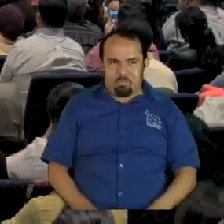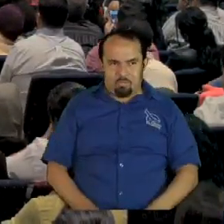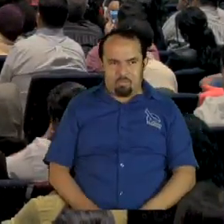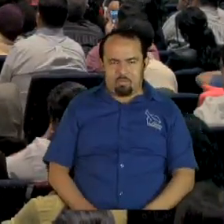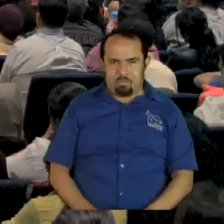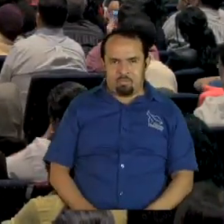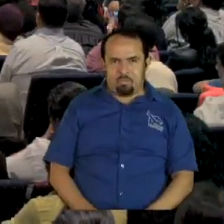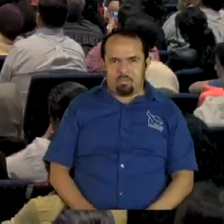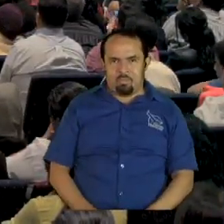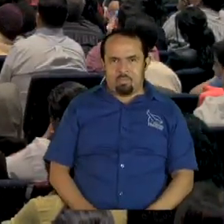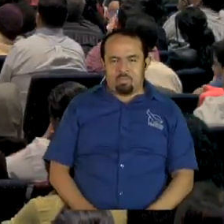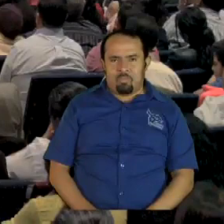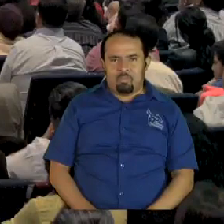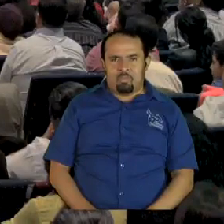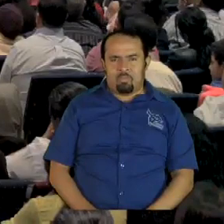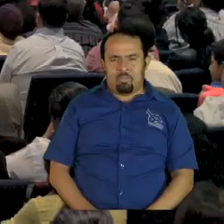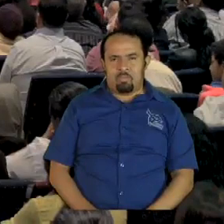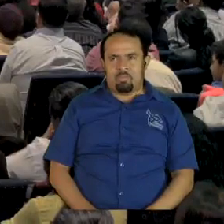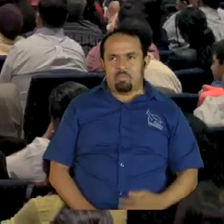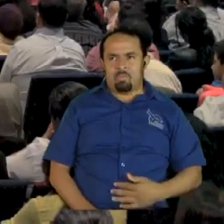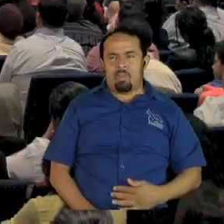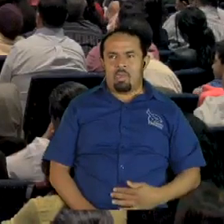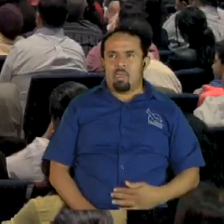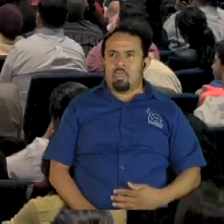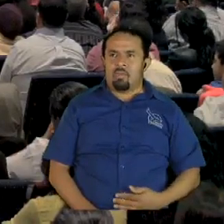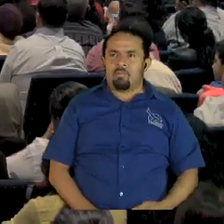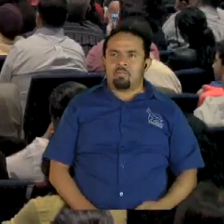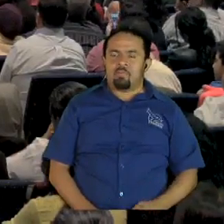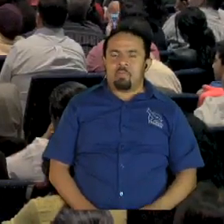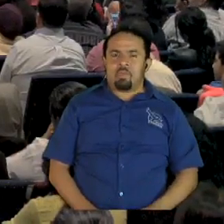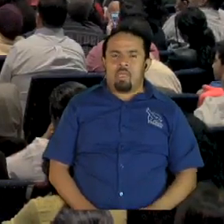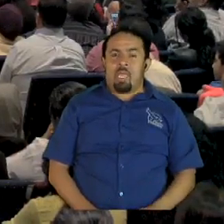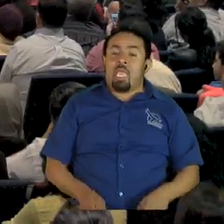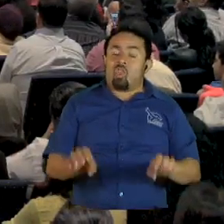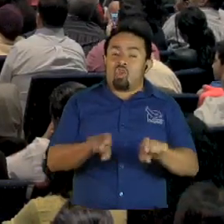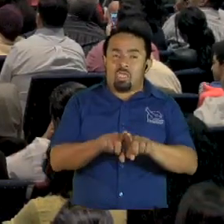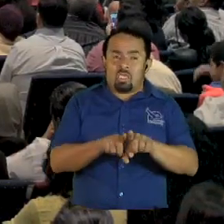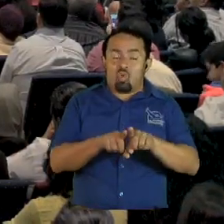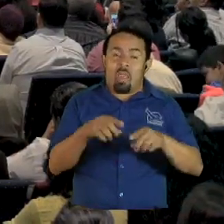corazón. Y desde luego, una mala conciencia